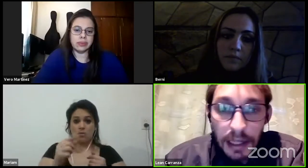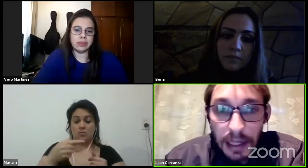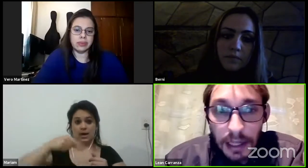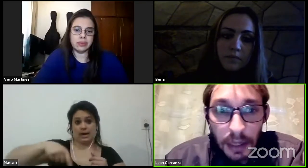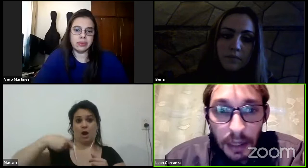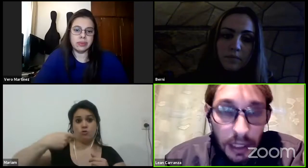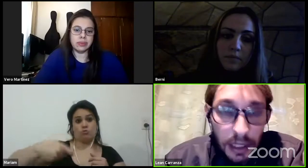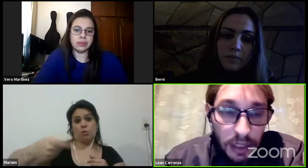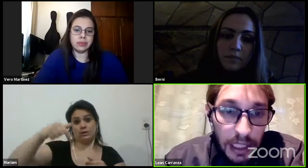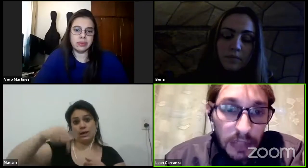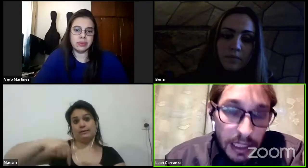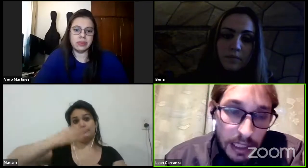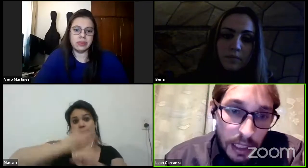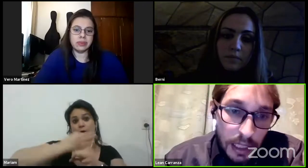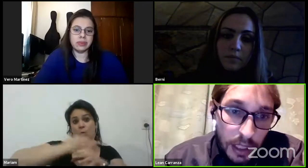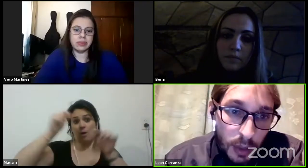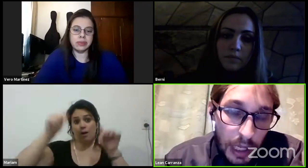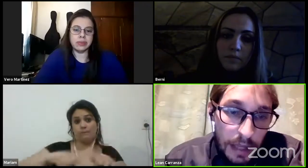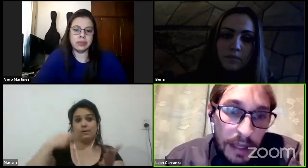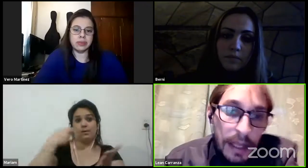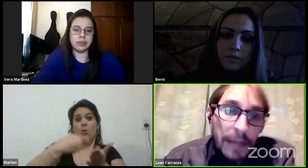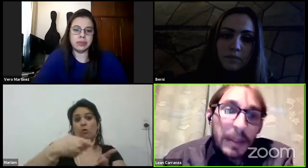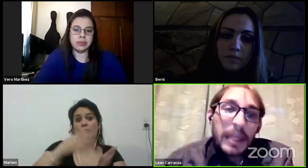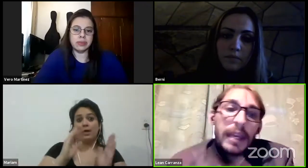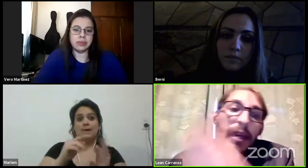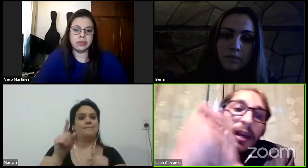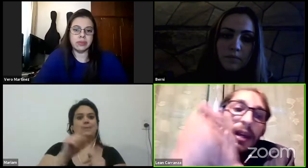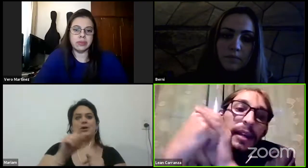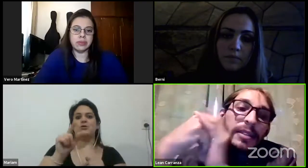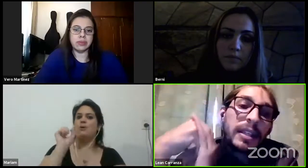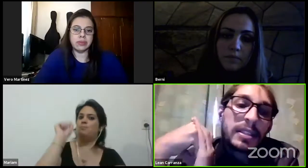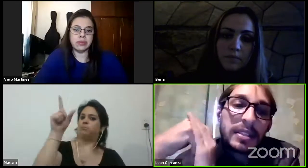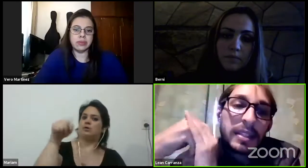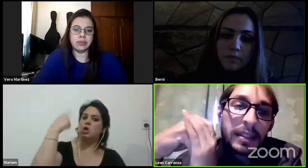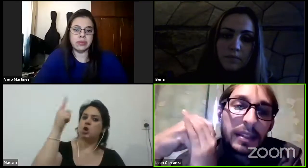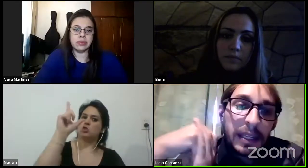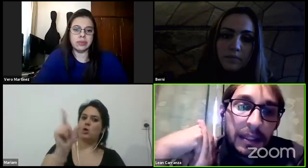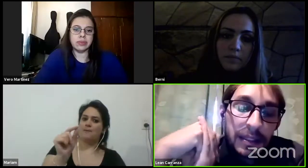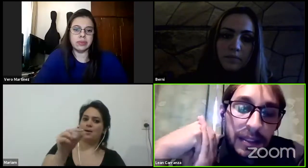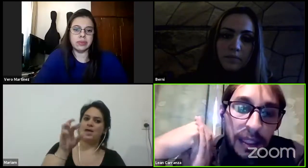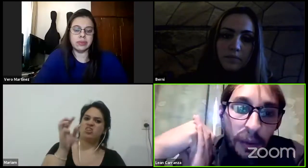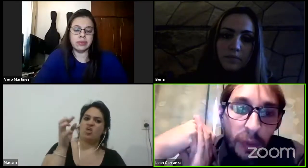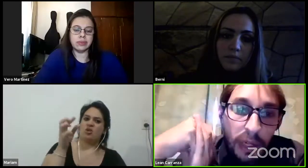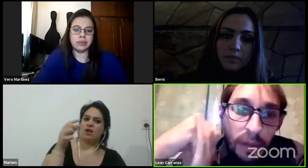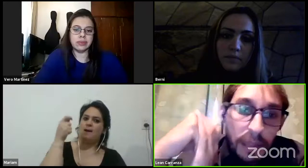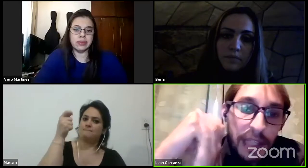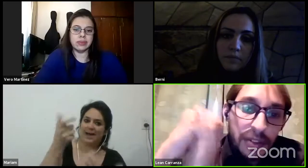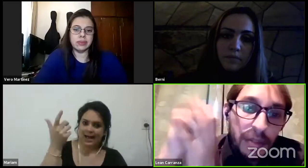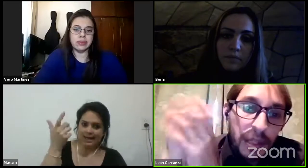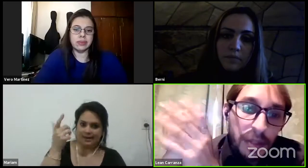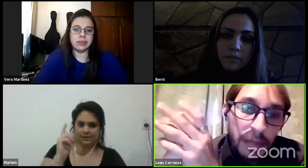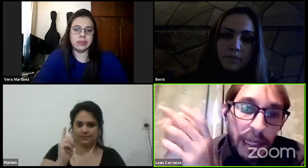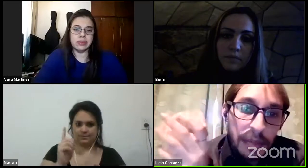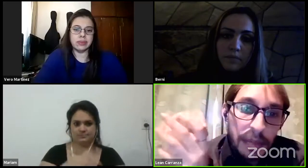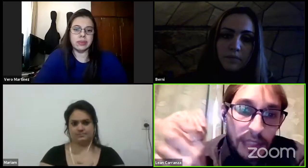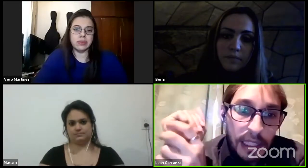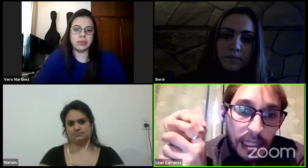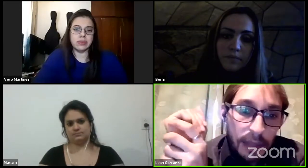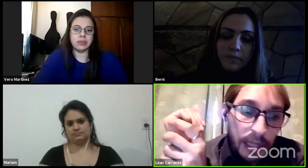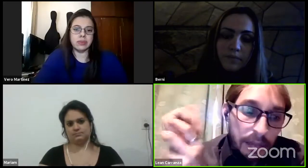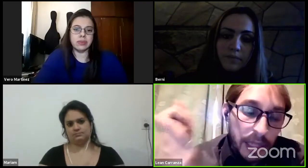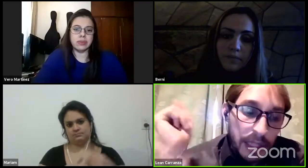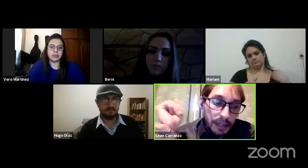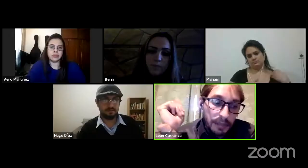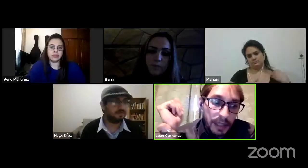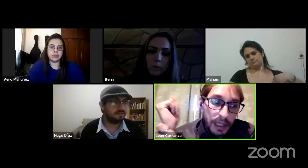en el lugar de origen o sea que sería en nuestra escuela sin necesidad de ser una complicación mayor para la persona que